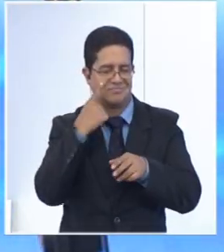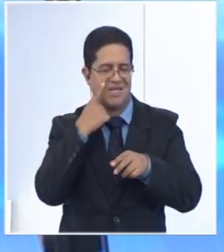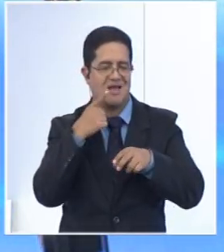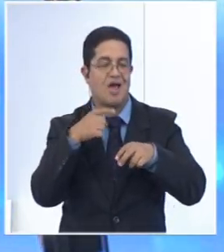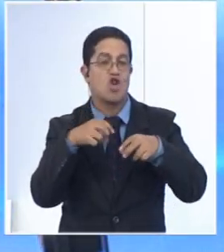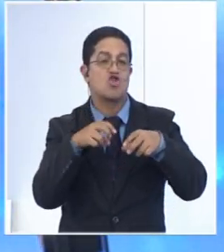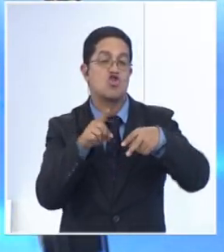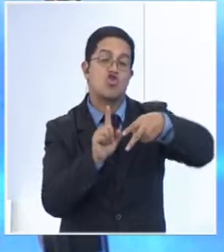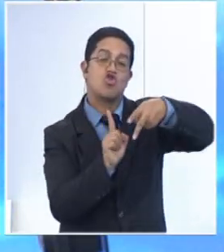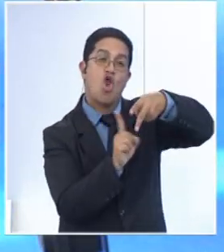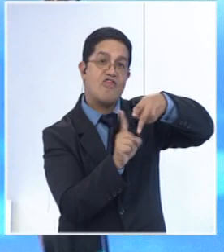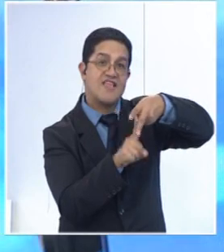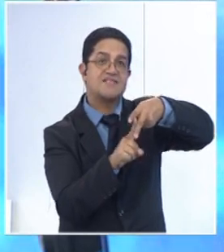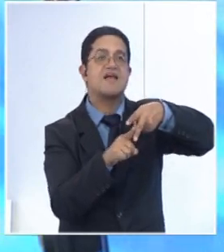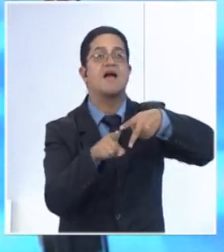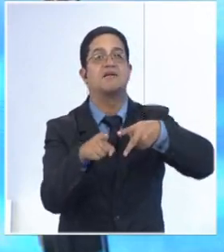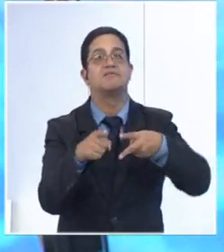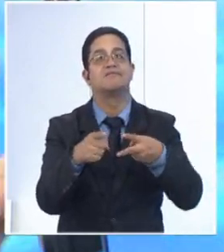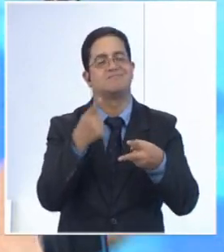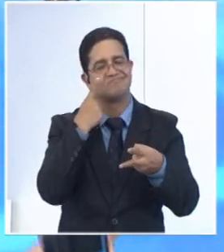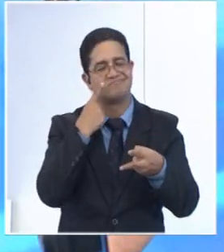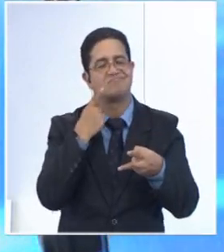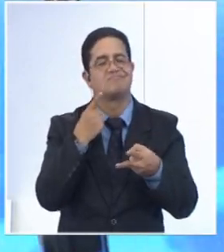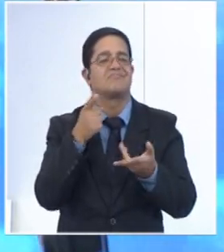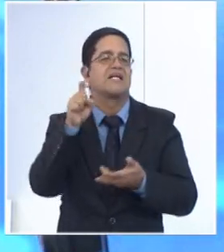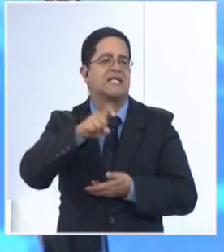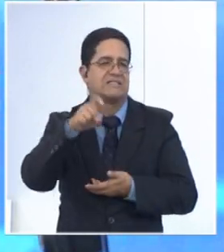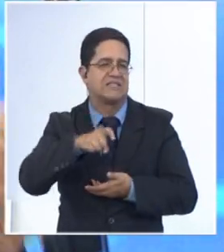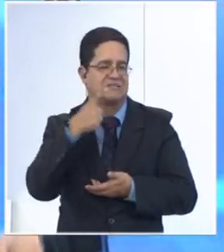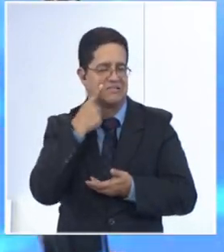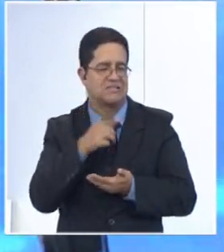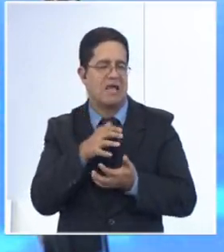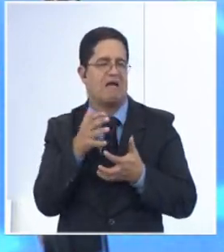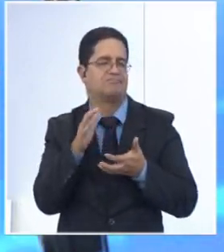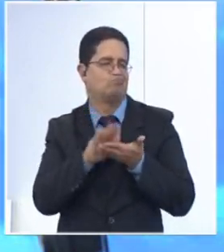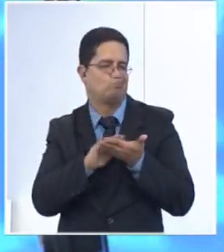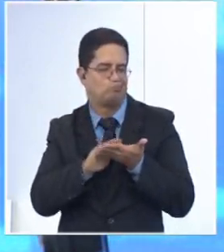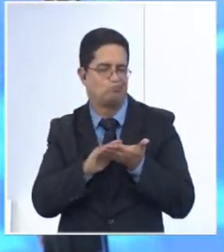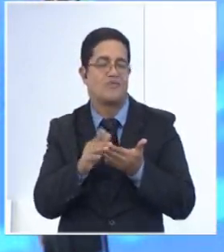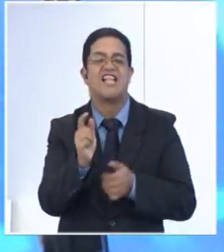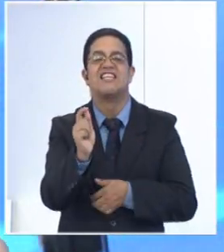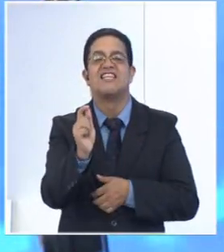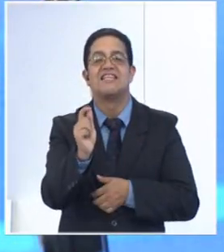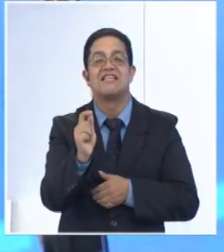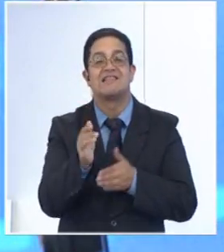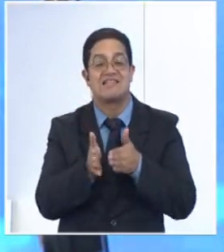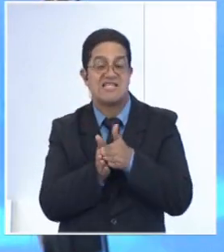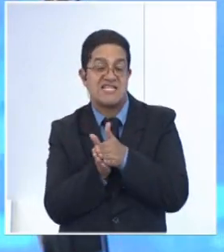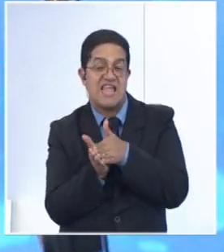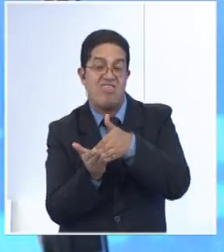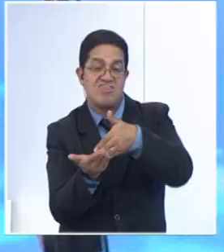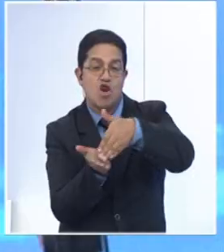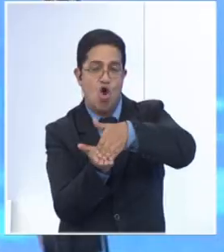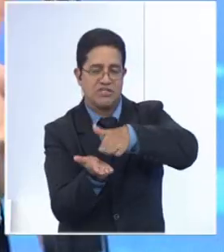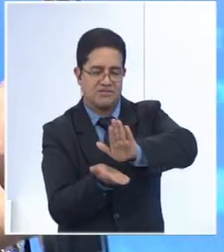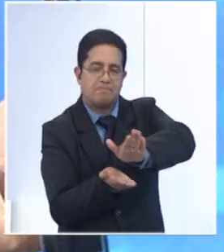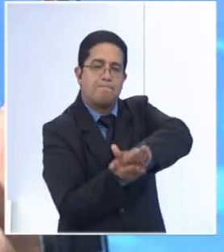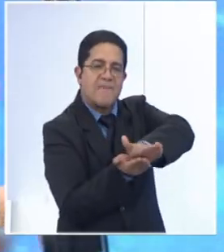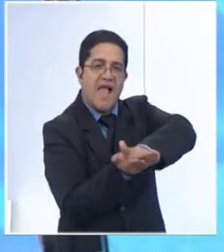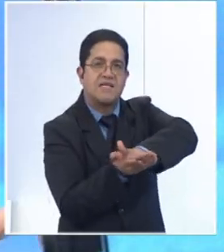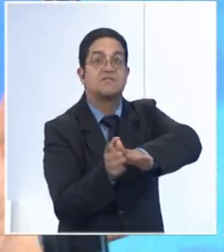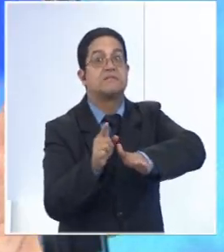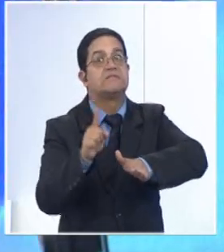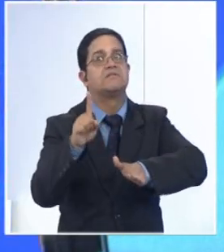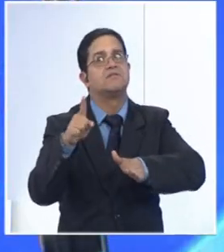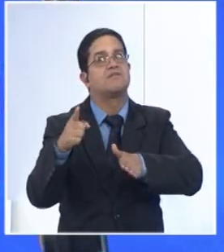de isquiotibiales, el acortamiento de gemelos y puede producir fascitis plantar, tendinosis del Aquiles, que es muy frecuente, y el factor biológico